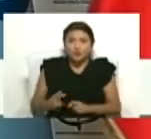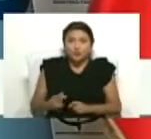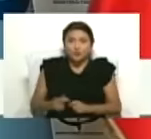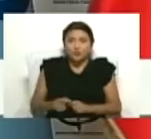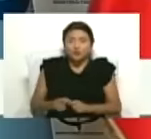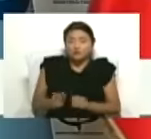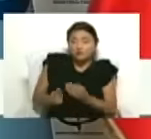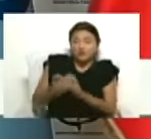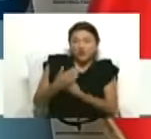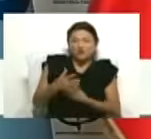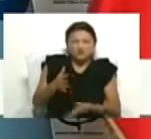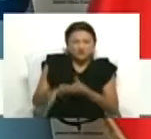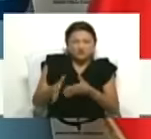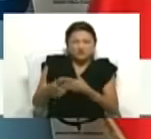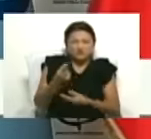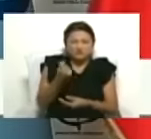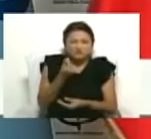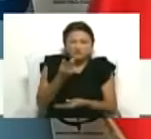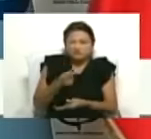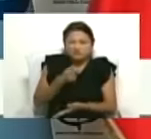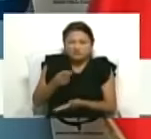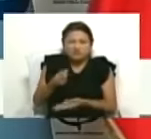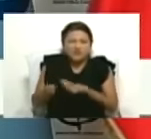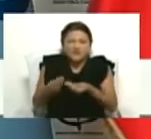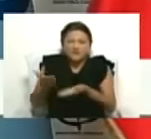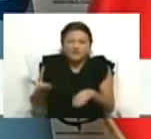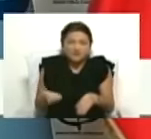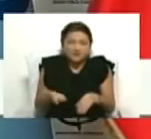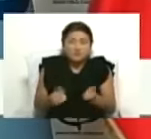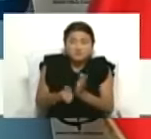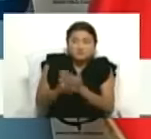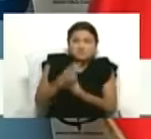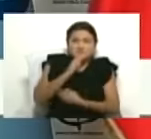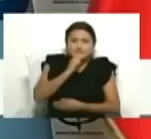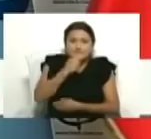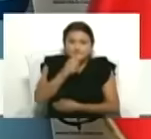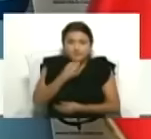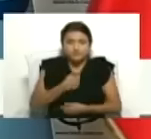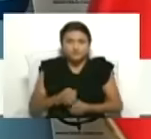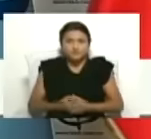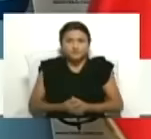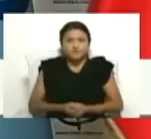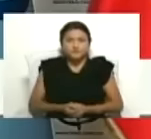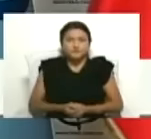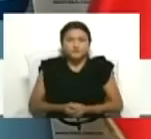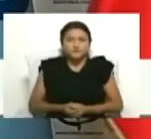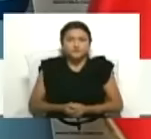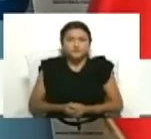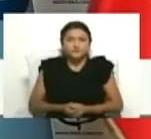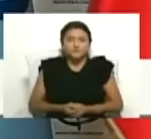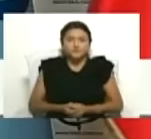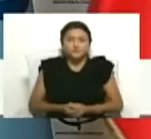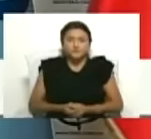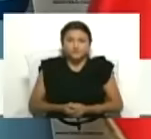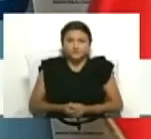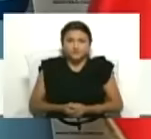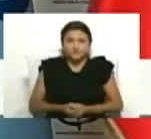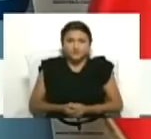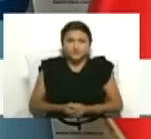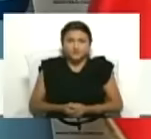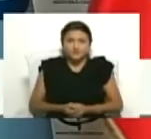y destino de los fondos usados para conspirar. Vean ustedes, aparecen en la trama